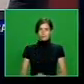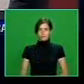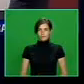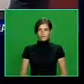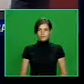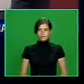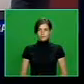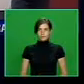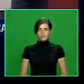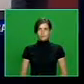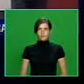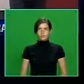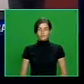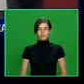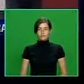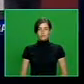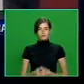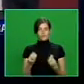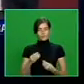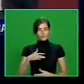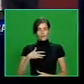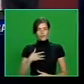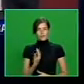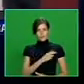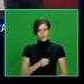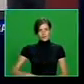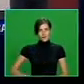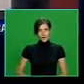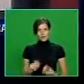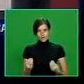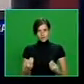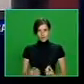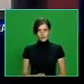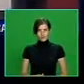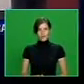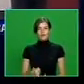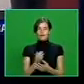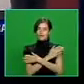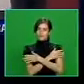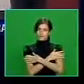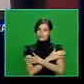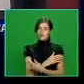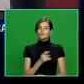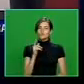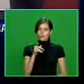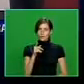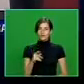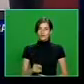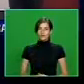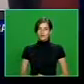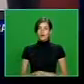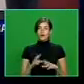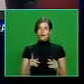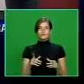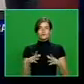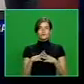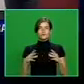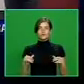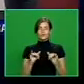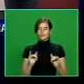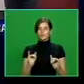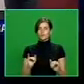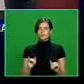adelante cómo está cómo está presidente un gran abrazo a usted bueno y todos los ahí